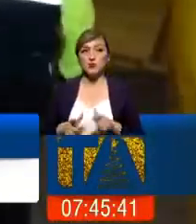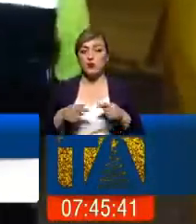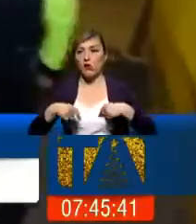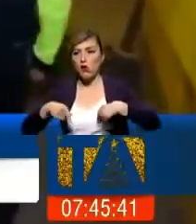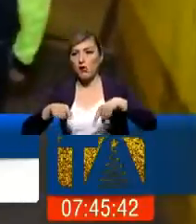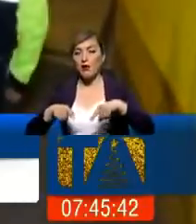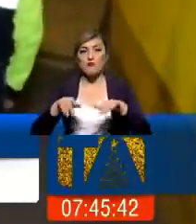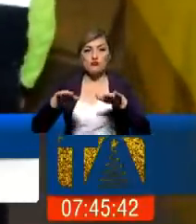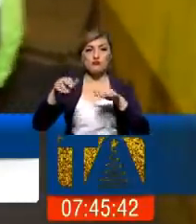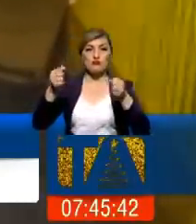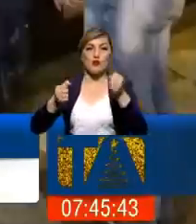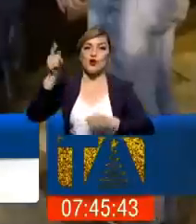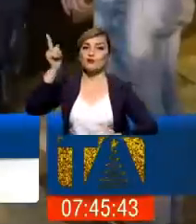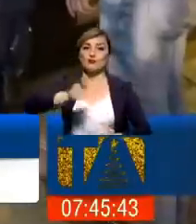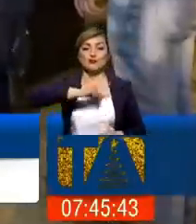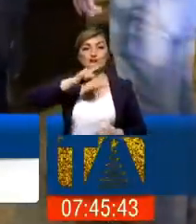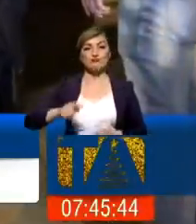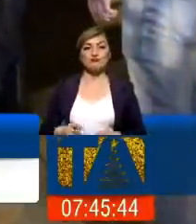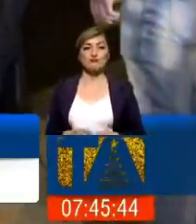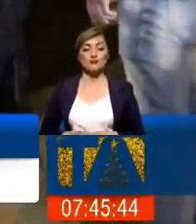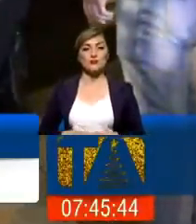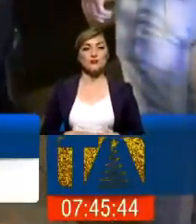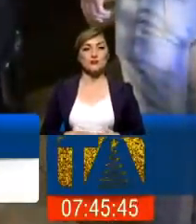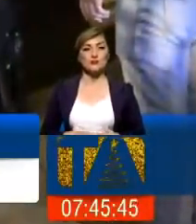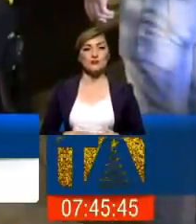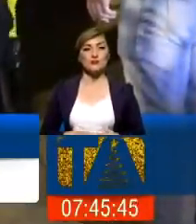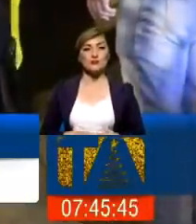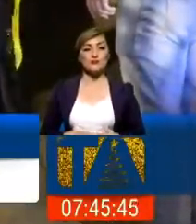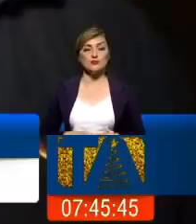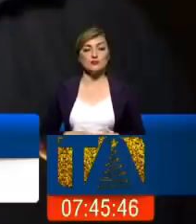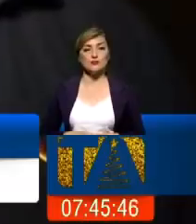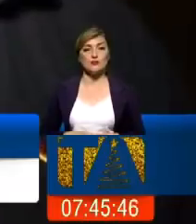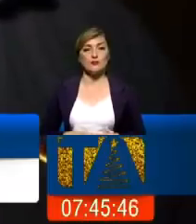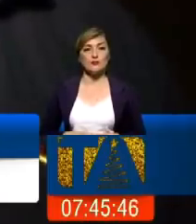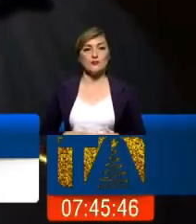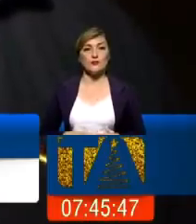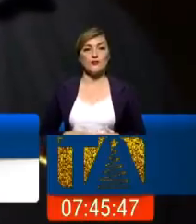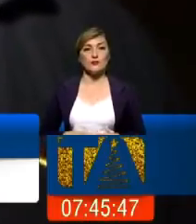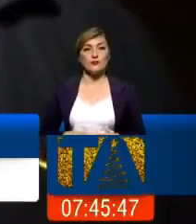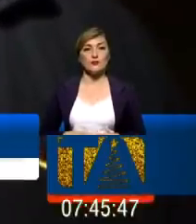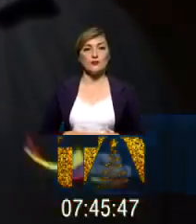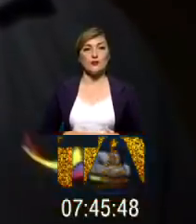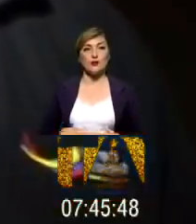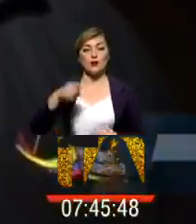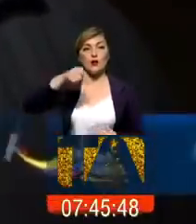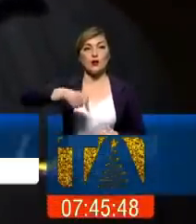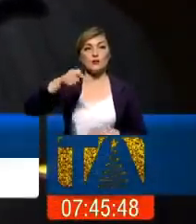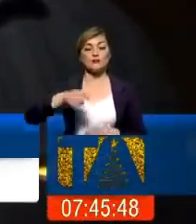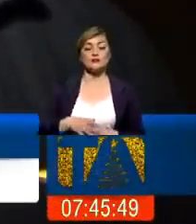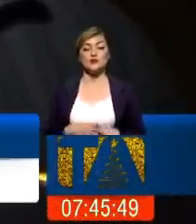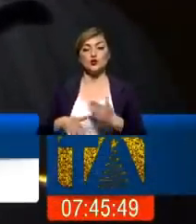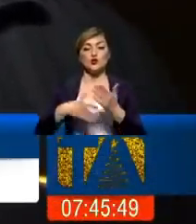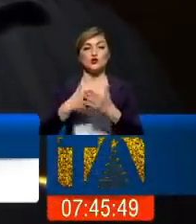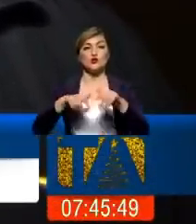de personas y vehículos particulares sin autorización o salvoconducto. De hecho, pues también desde el día de hoy se cierran ya